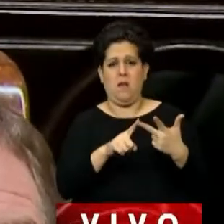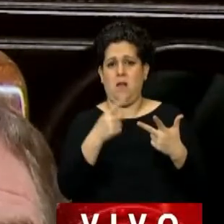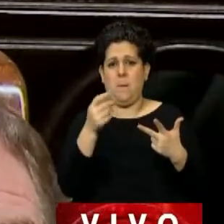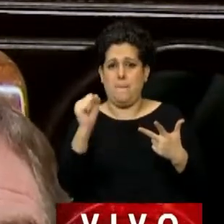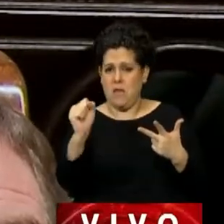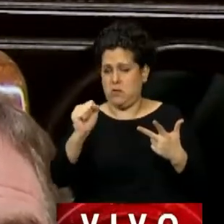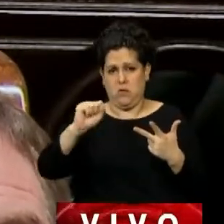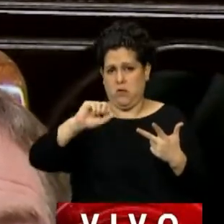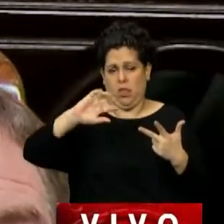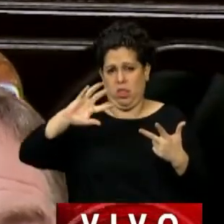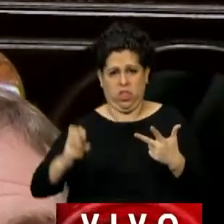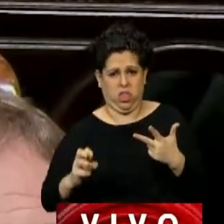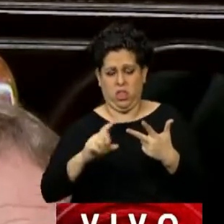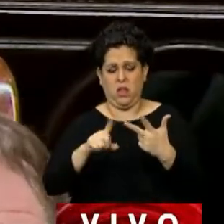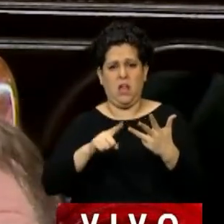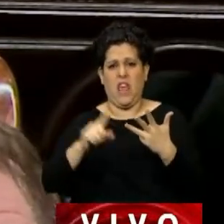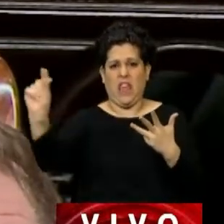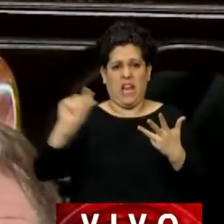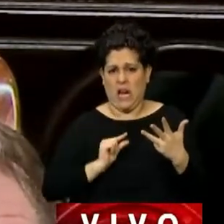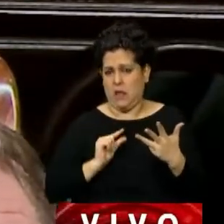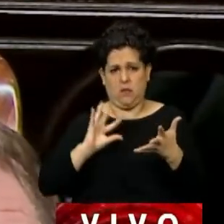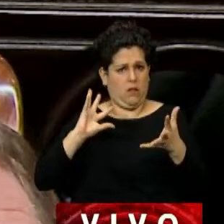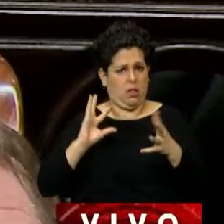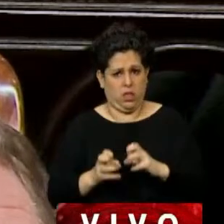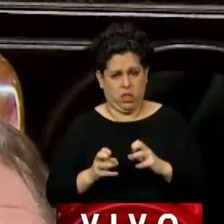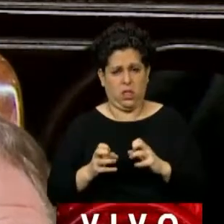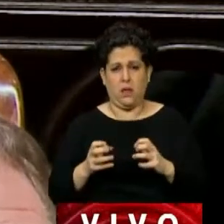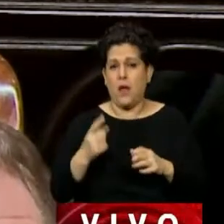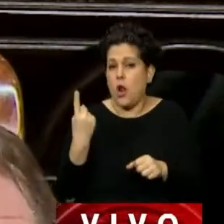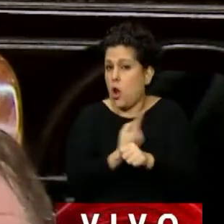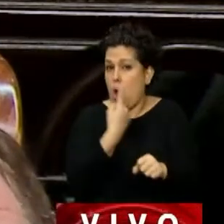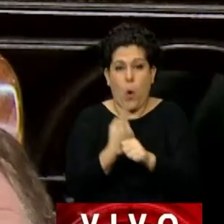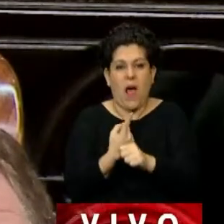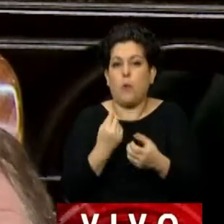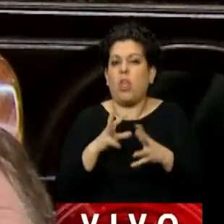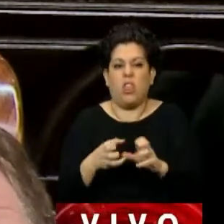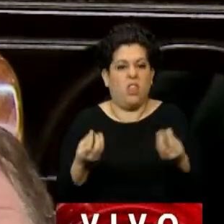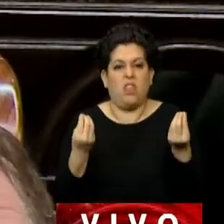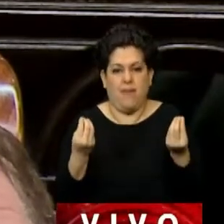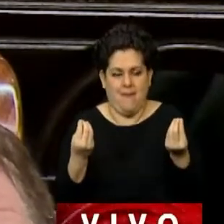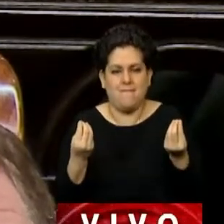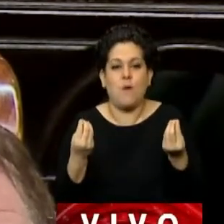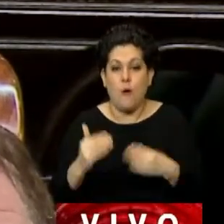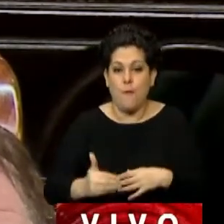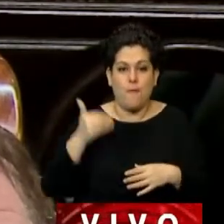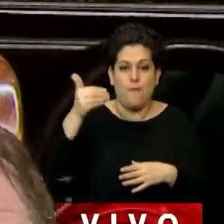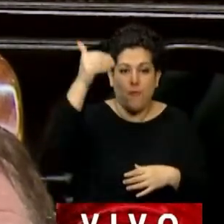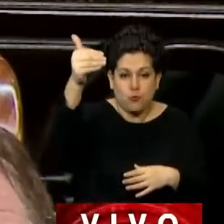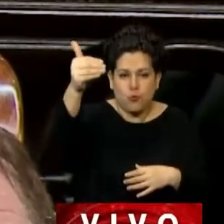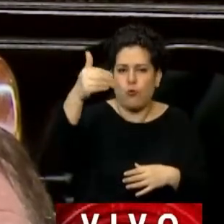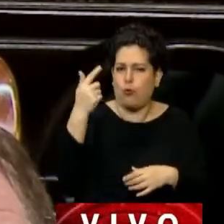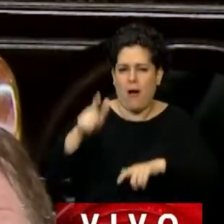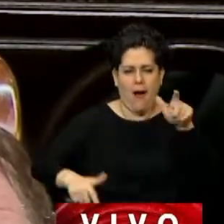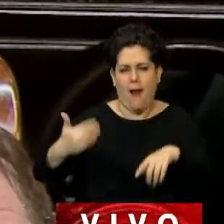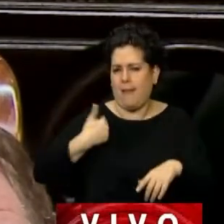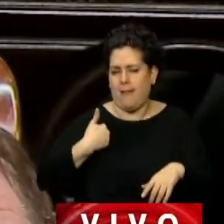moneda, fundieron el crédito. Lo que no van a poder fundir es el futuro y la esperanza de